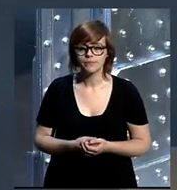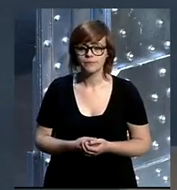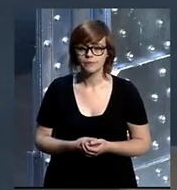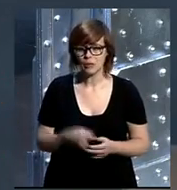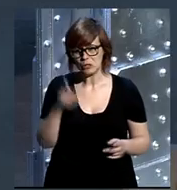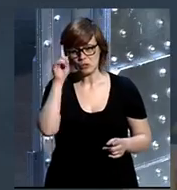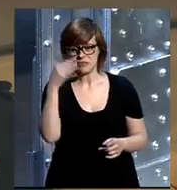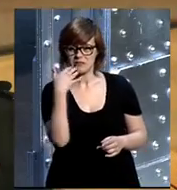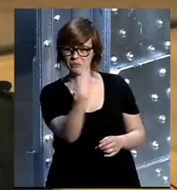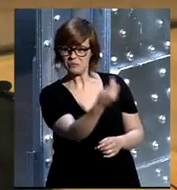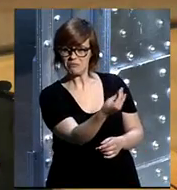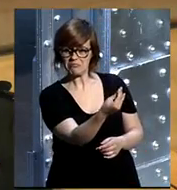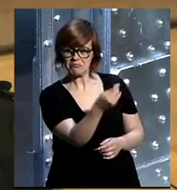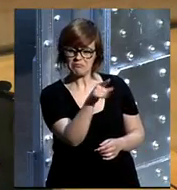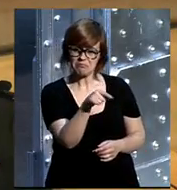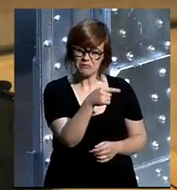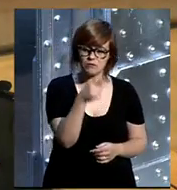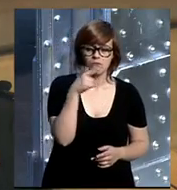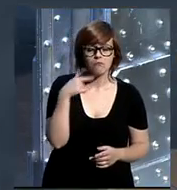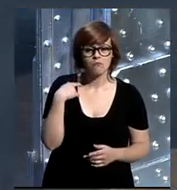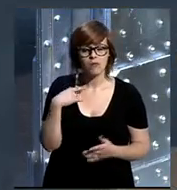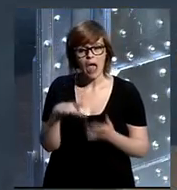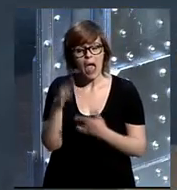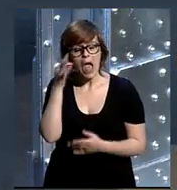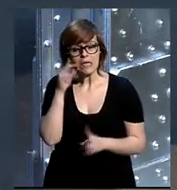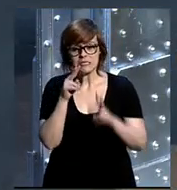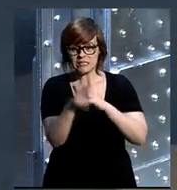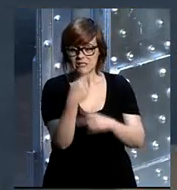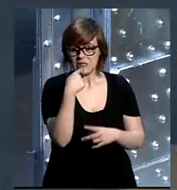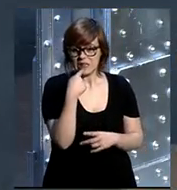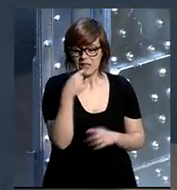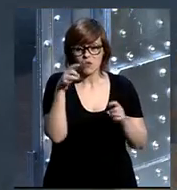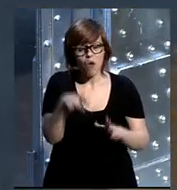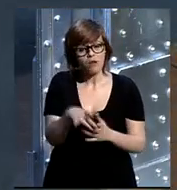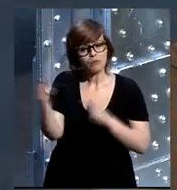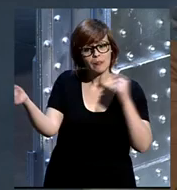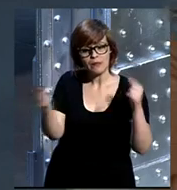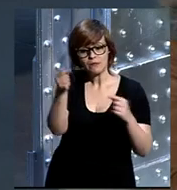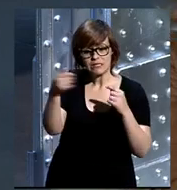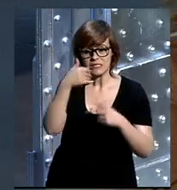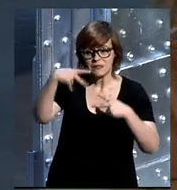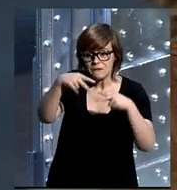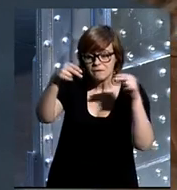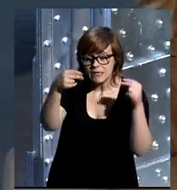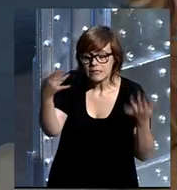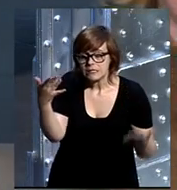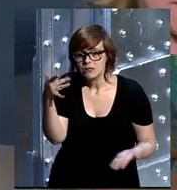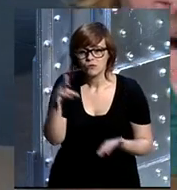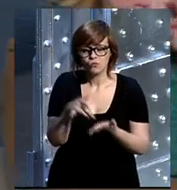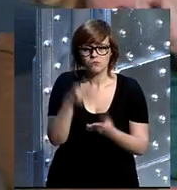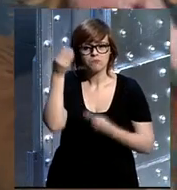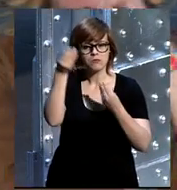No sé si me... Sí, bueno, estamos, como tú bien decías, al final del debate y podríamos, la